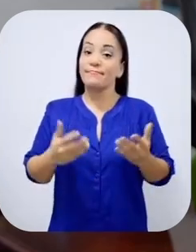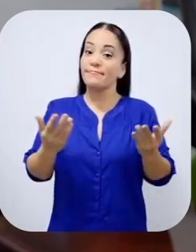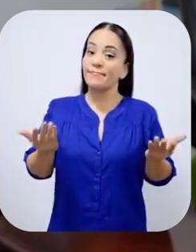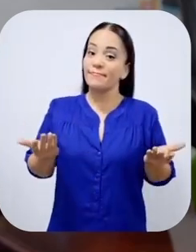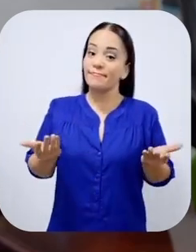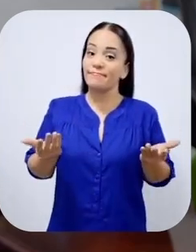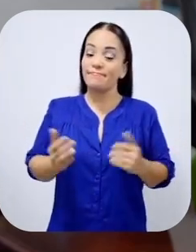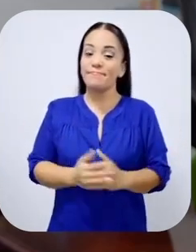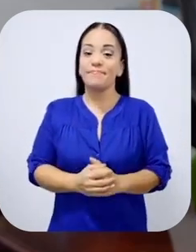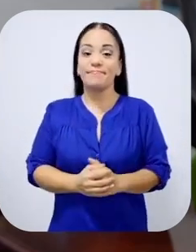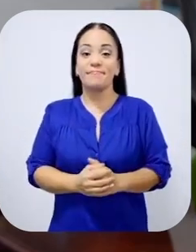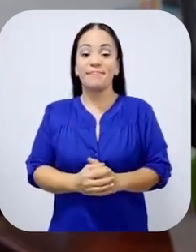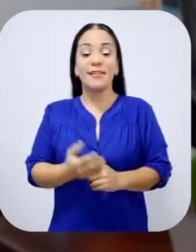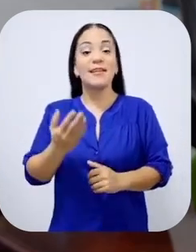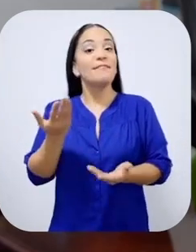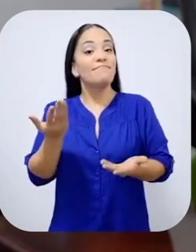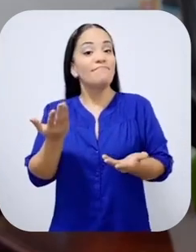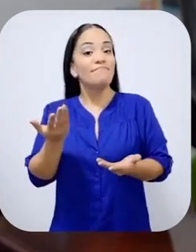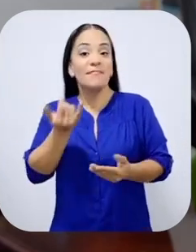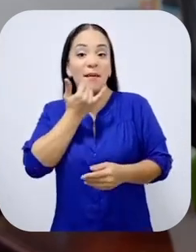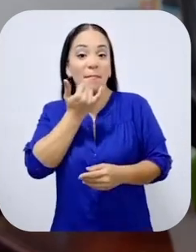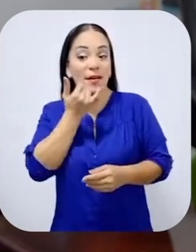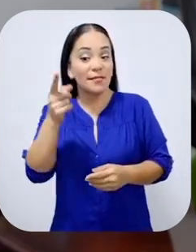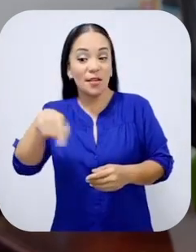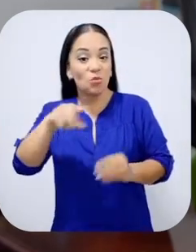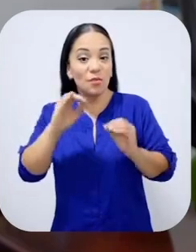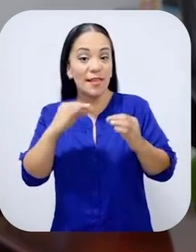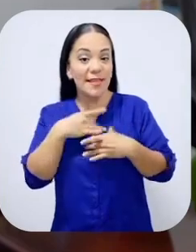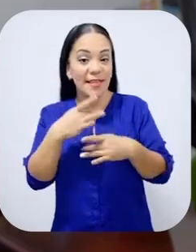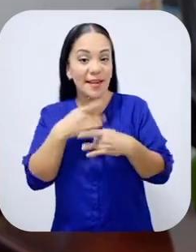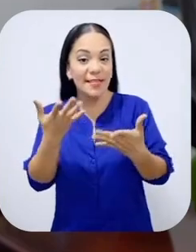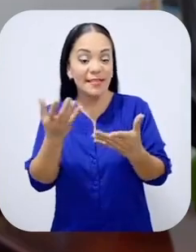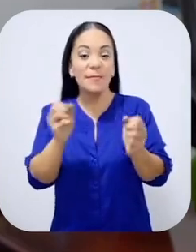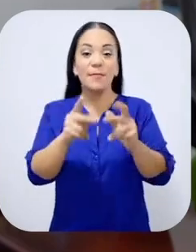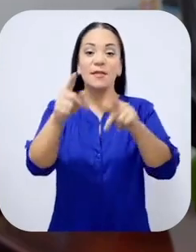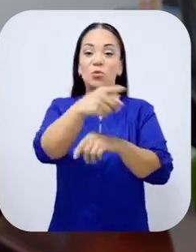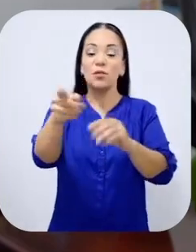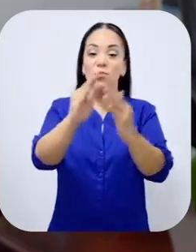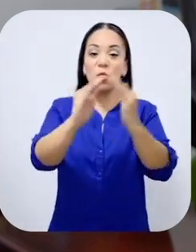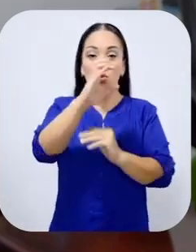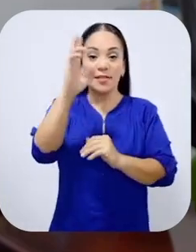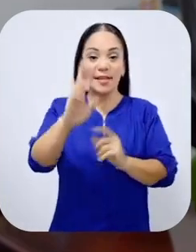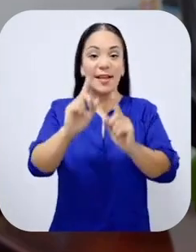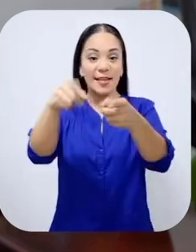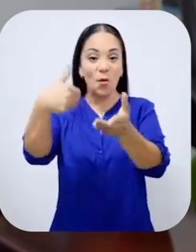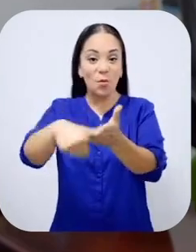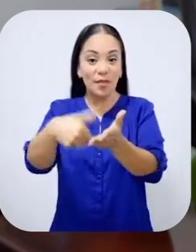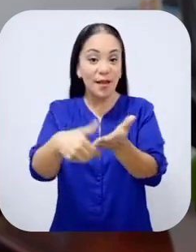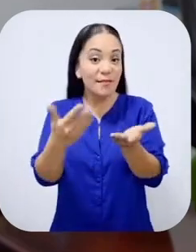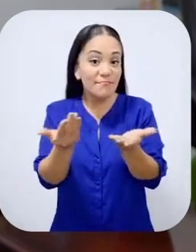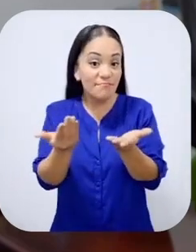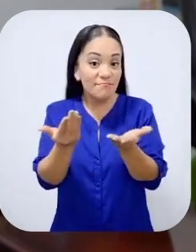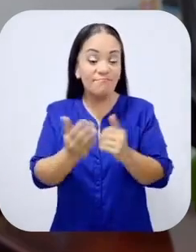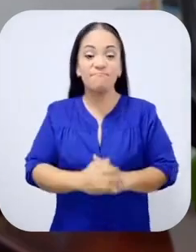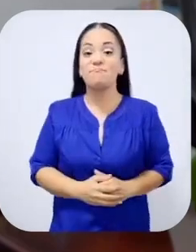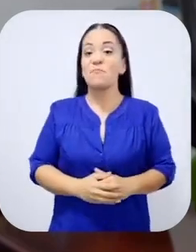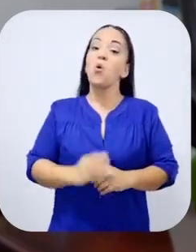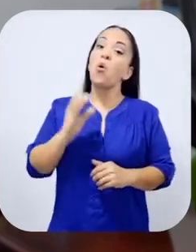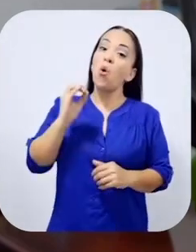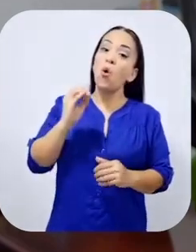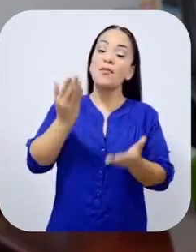norma será que definitivamente no hay interés de permitirle al pueblo de Costa Rica ir al